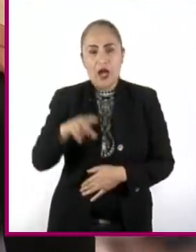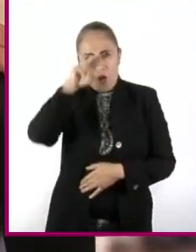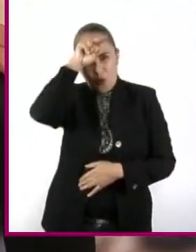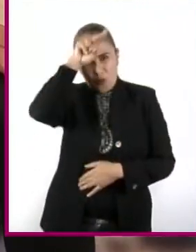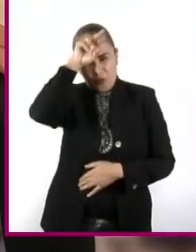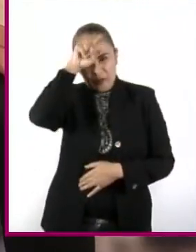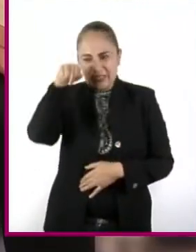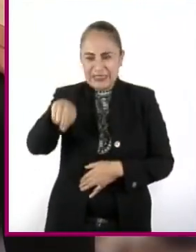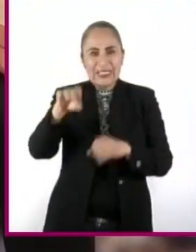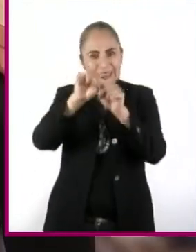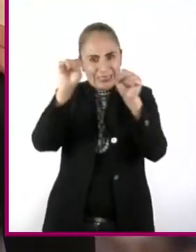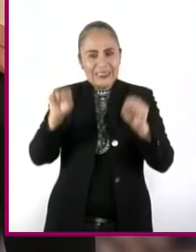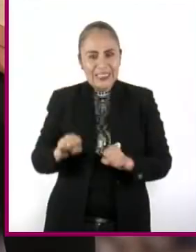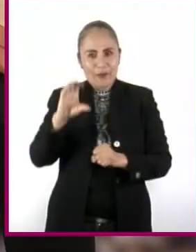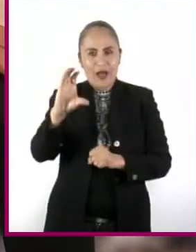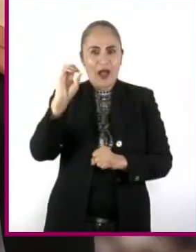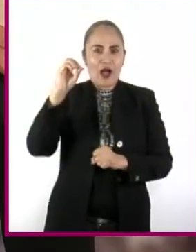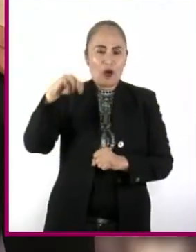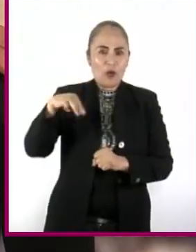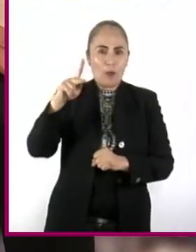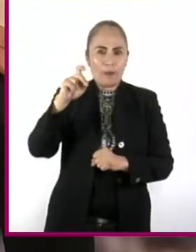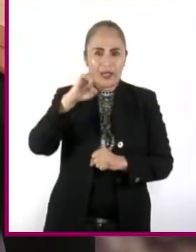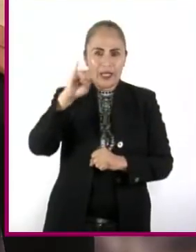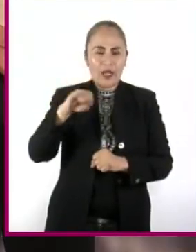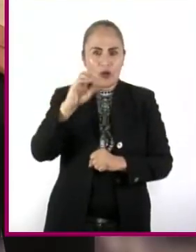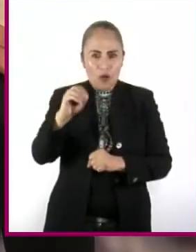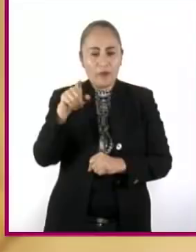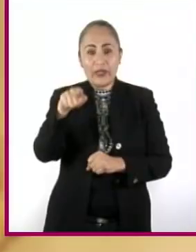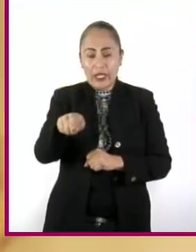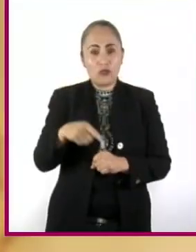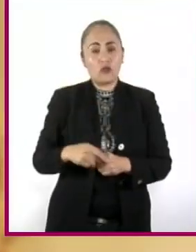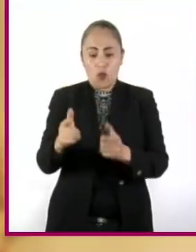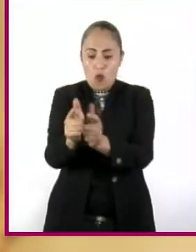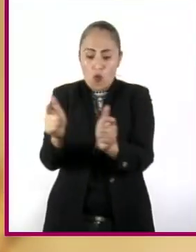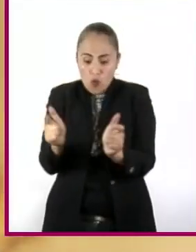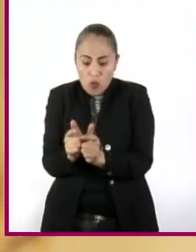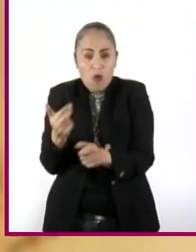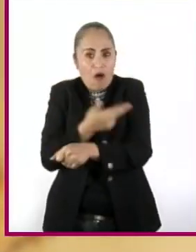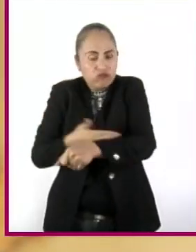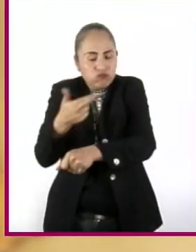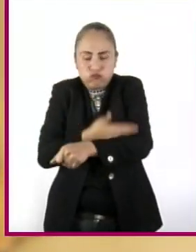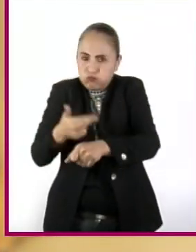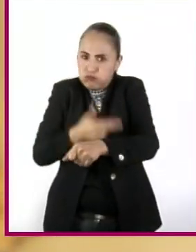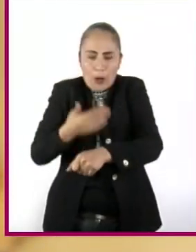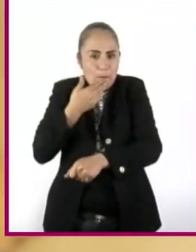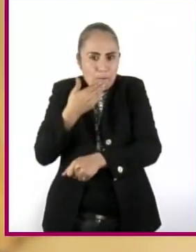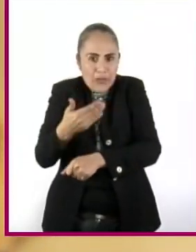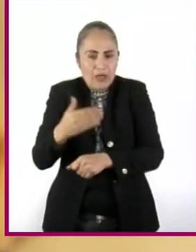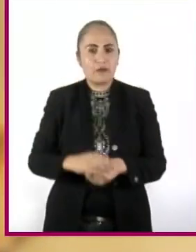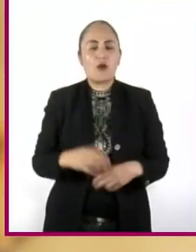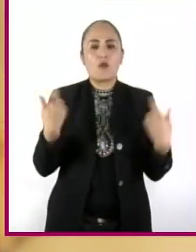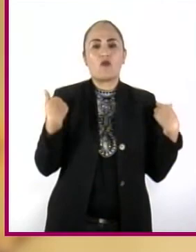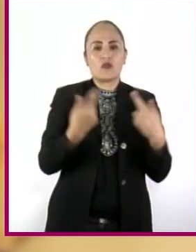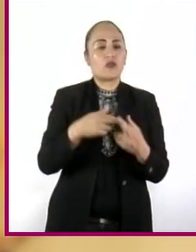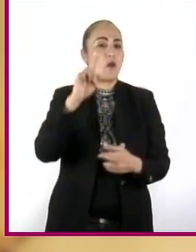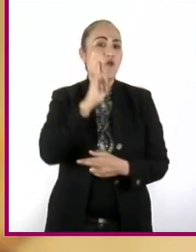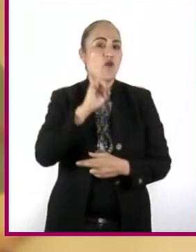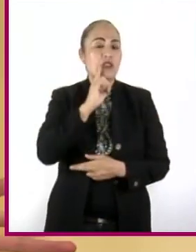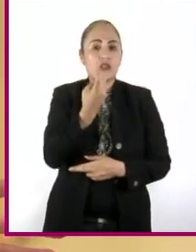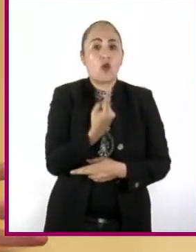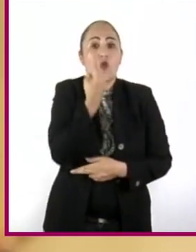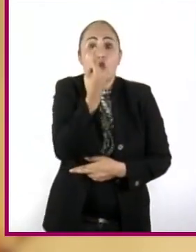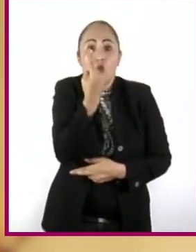sistema complejo. Estos pequeños amigos se organizan muy bien. Recuerdo que la profesora nos dijo que una hormiga puede